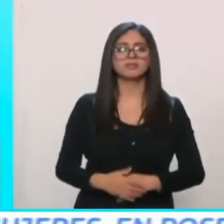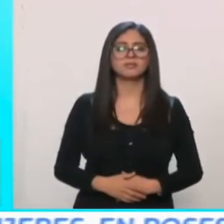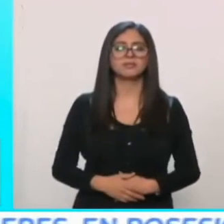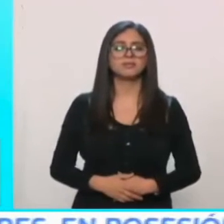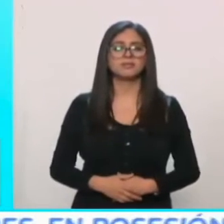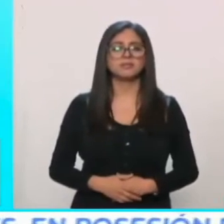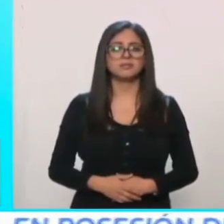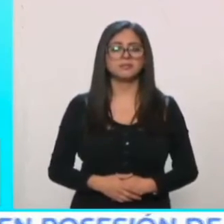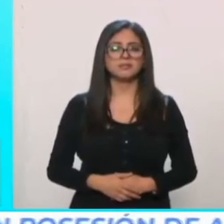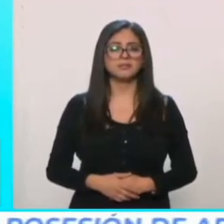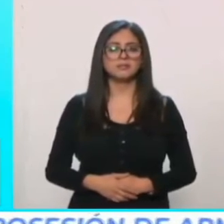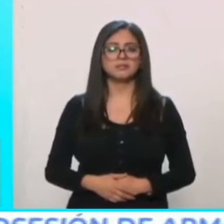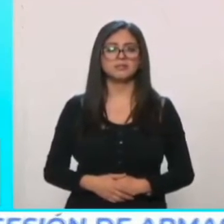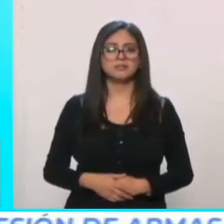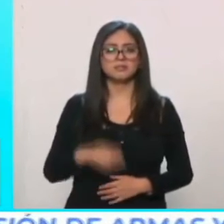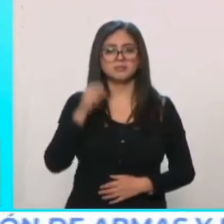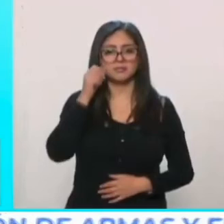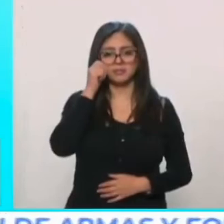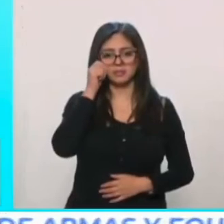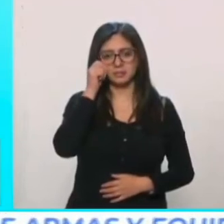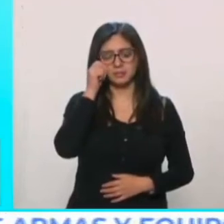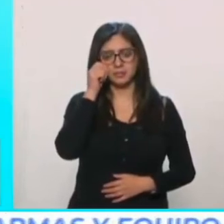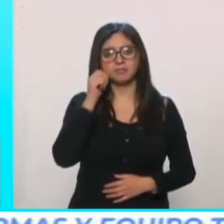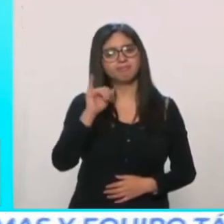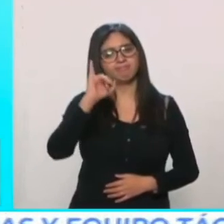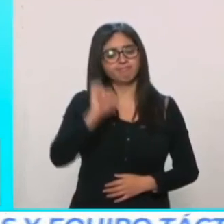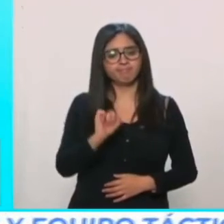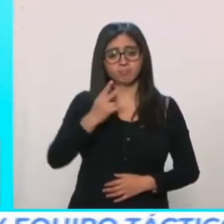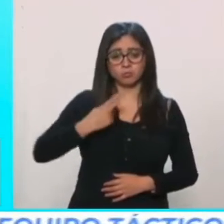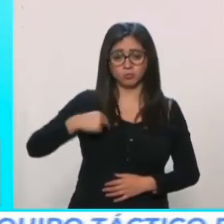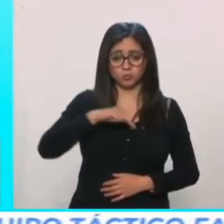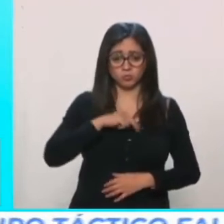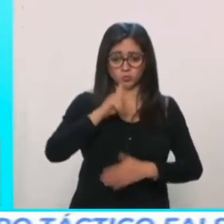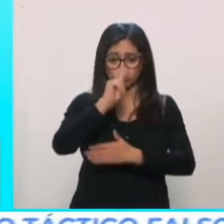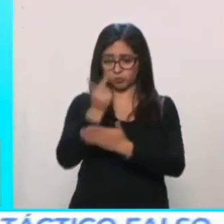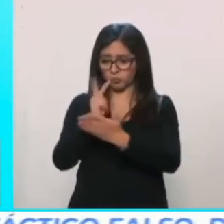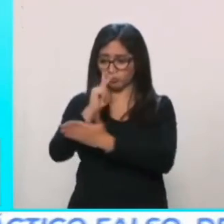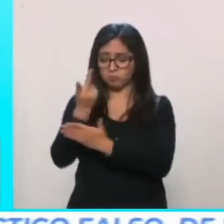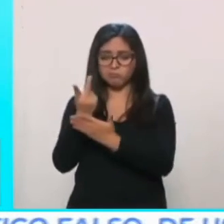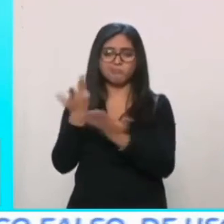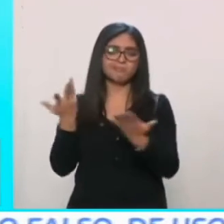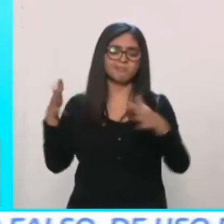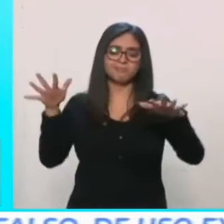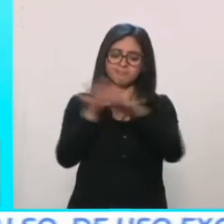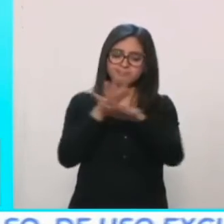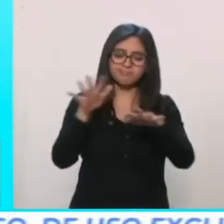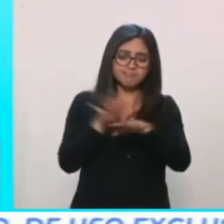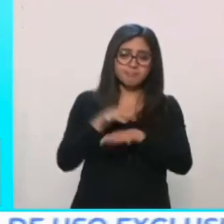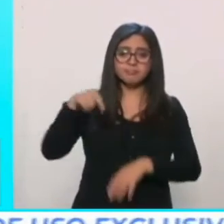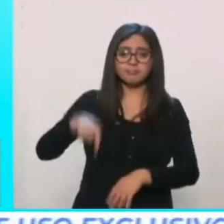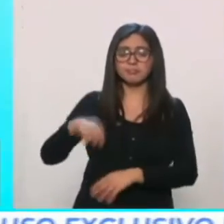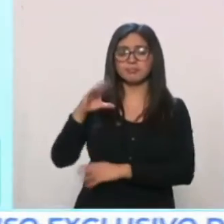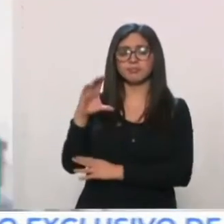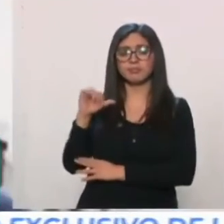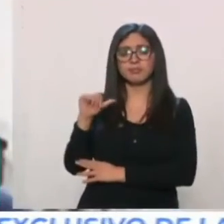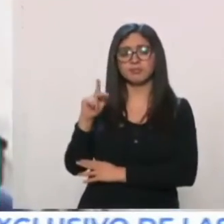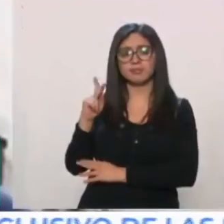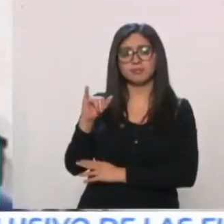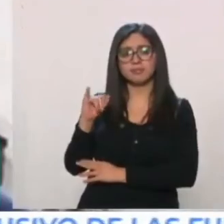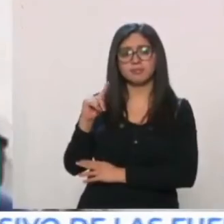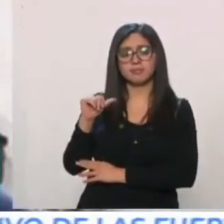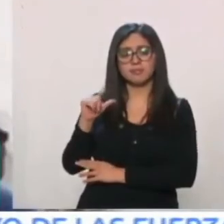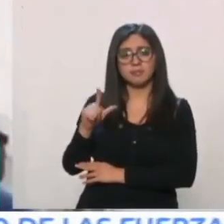Absolutamente, y claramente hemos tenido que transformar nuestros planes relacionados con el programa de Capital Iberoamericana de las